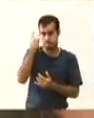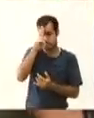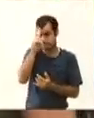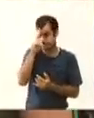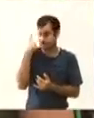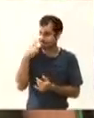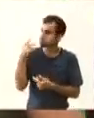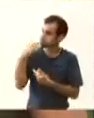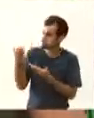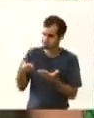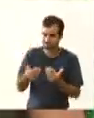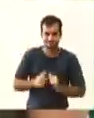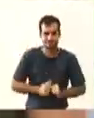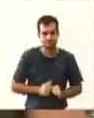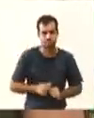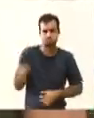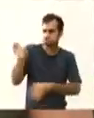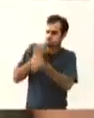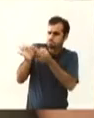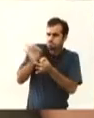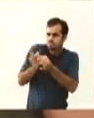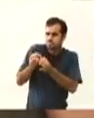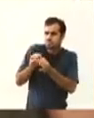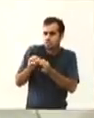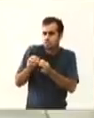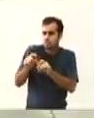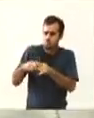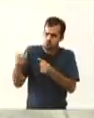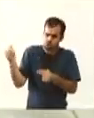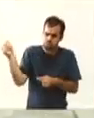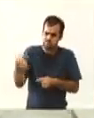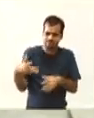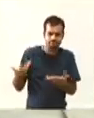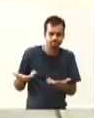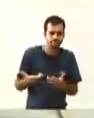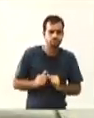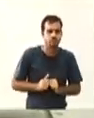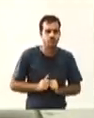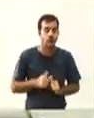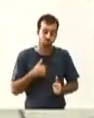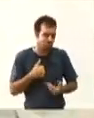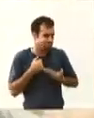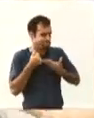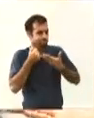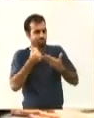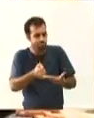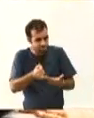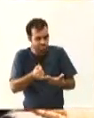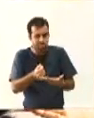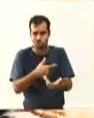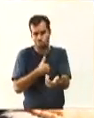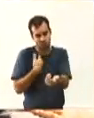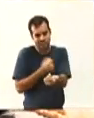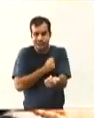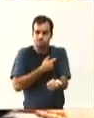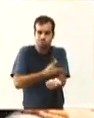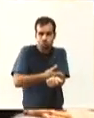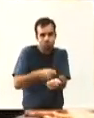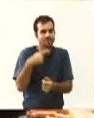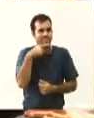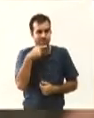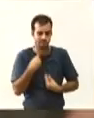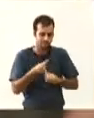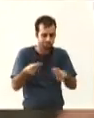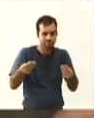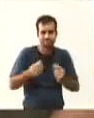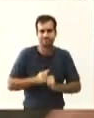medicina. Bienvenido, Joandri. Gracias. Coméntame, ¿por qué estás aquí? Para ayudar a la sociedad, donar sangre, salvar una vida. ¿Cuán importante